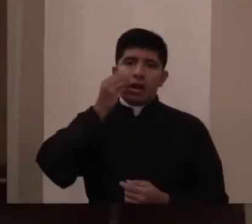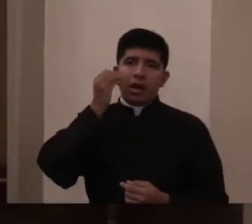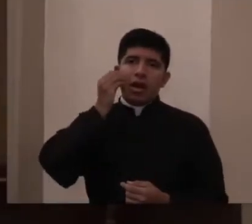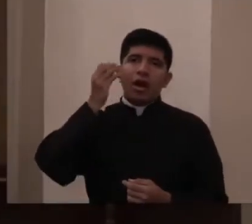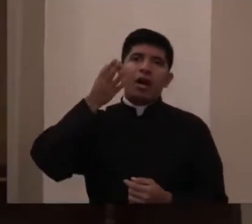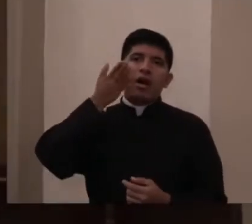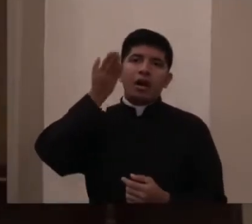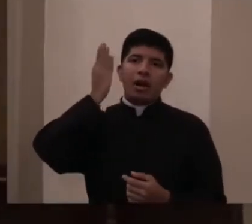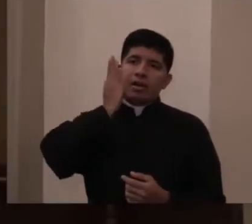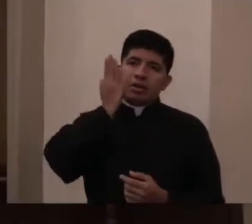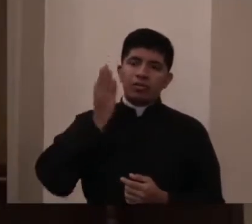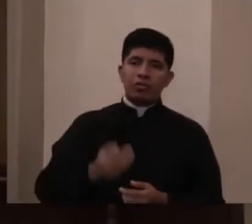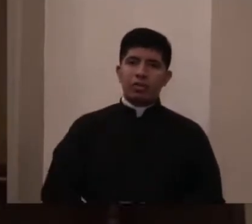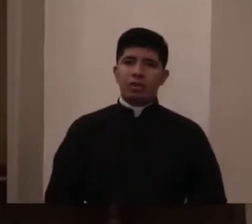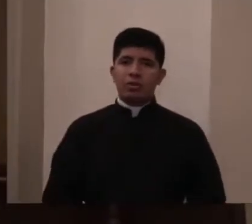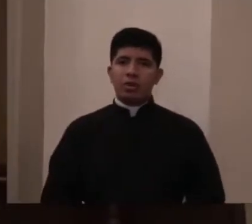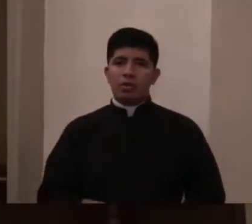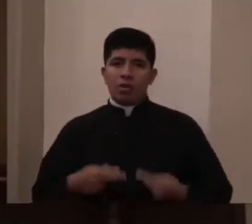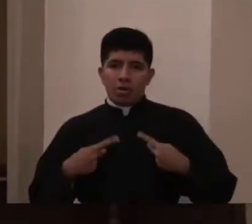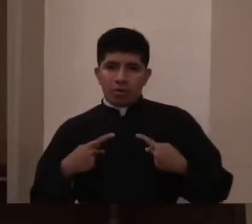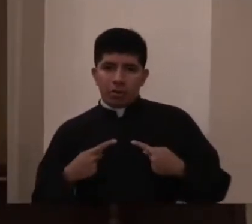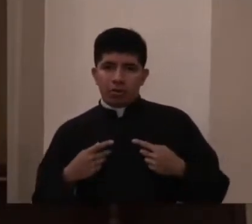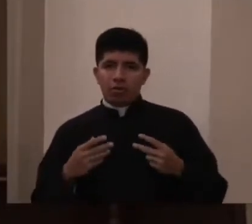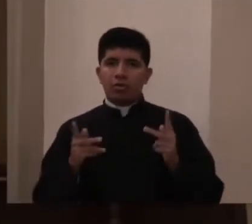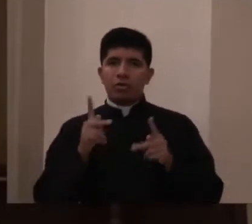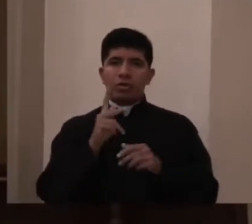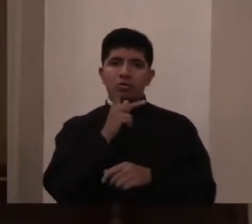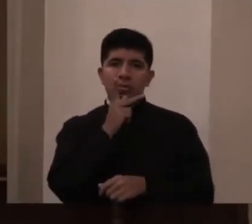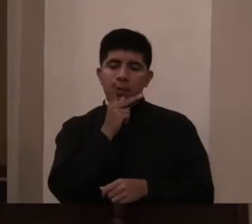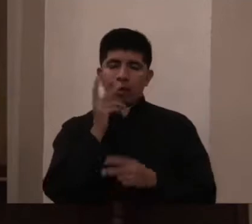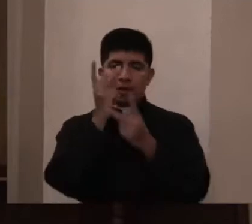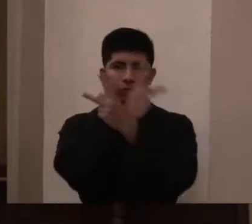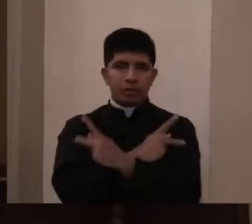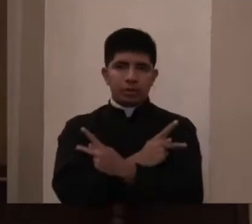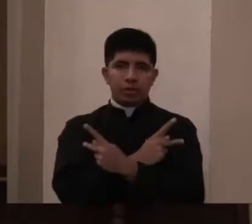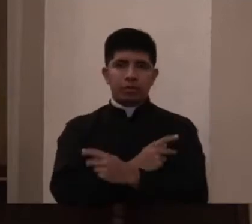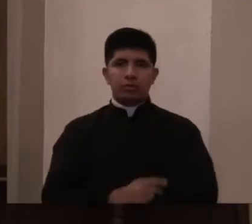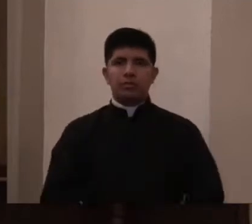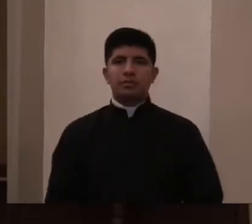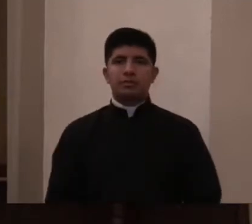misa, también por sus papás y sus padrinos.